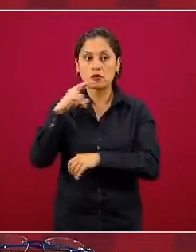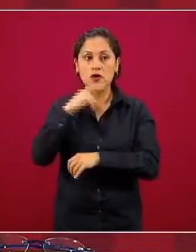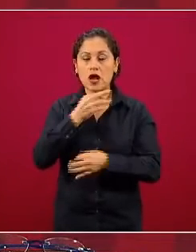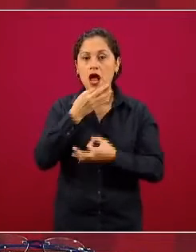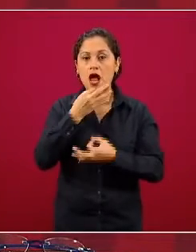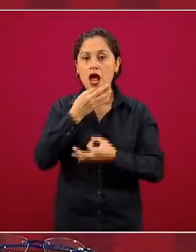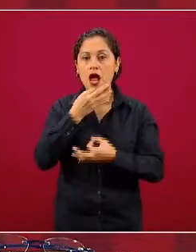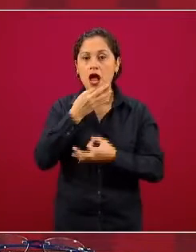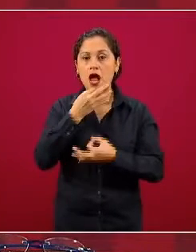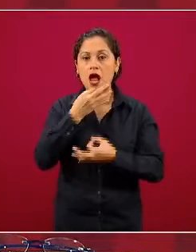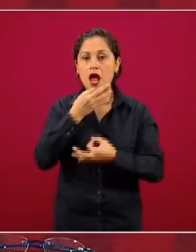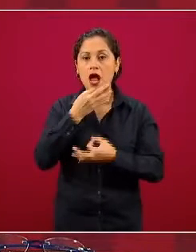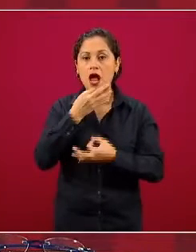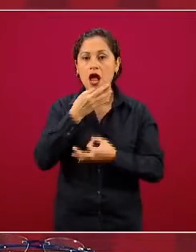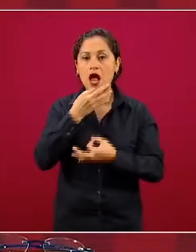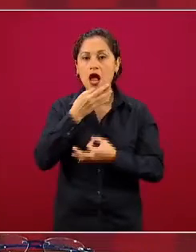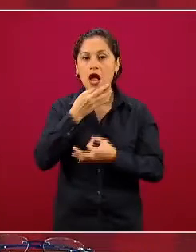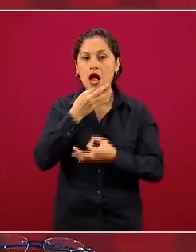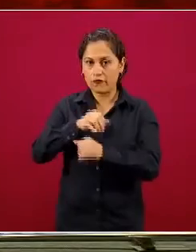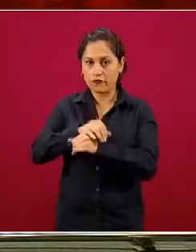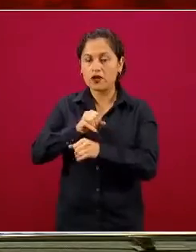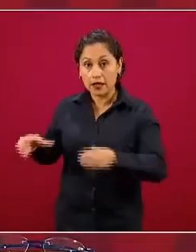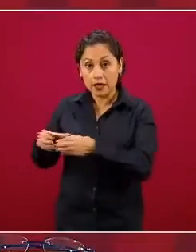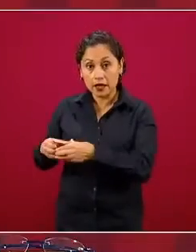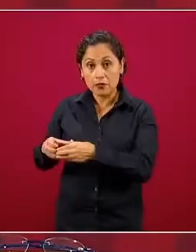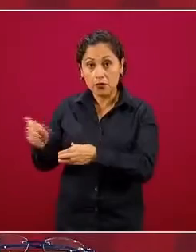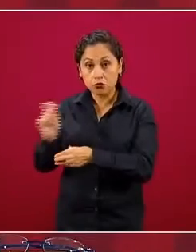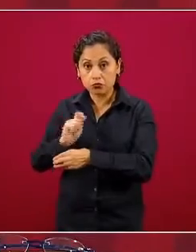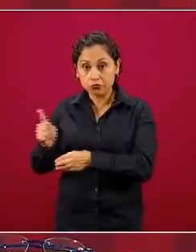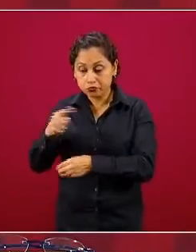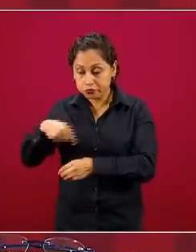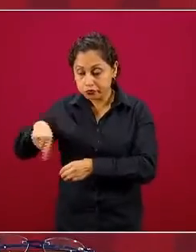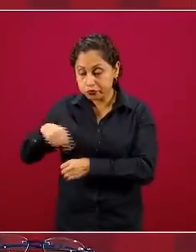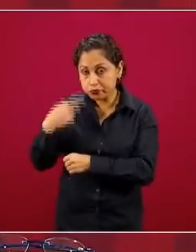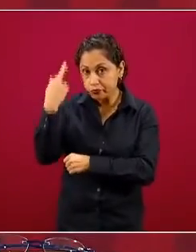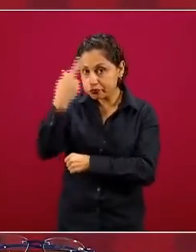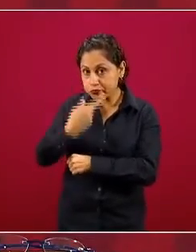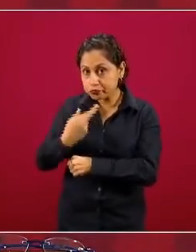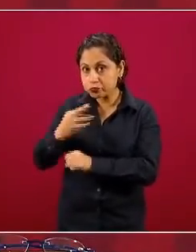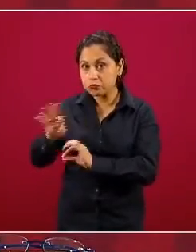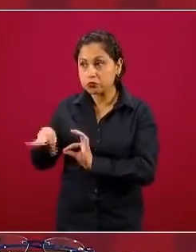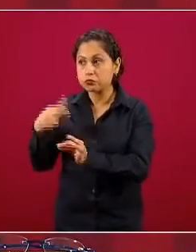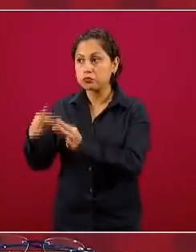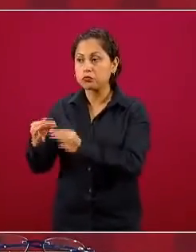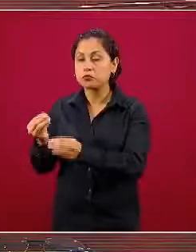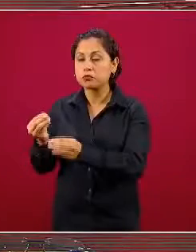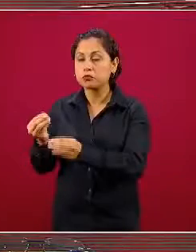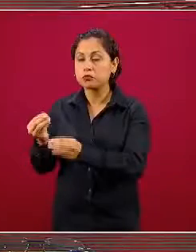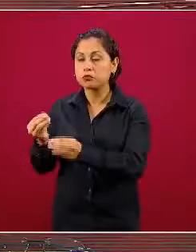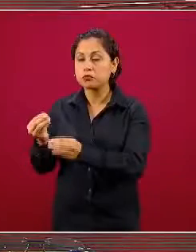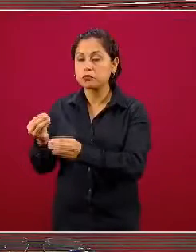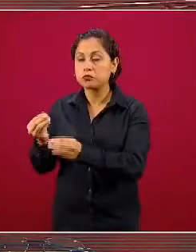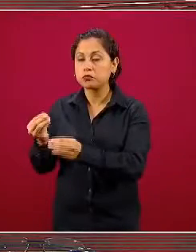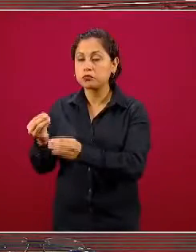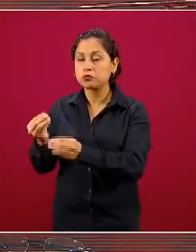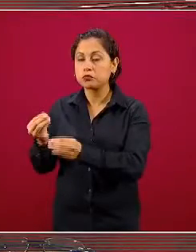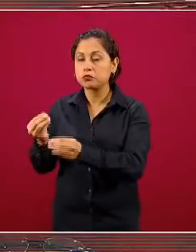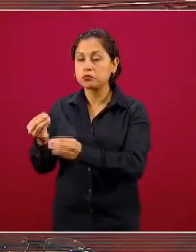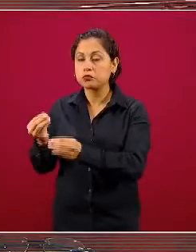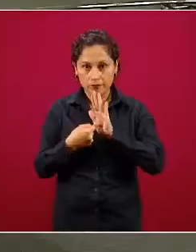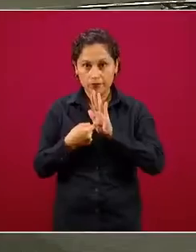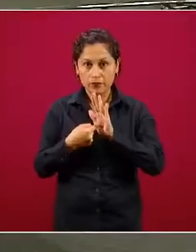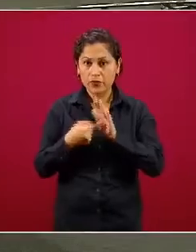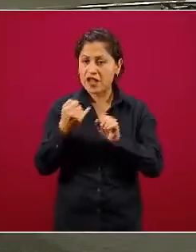determinada científicamente como tiene qué plan pública. Entonces, esta información está disponible en la